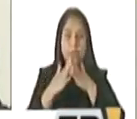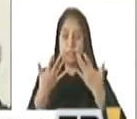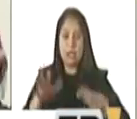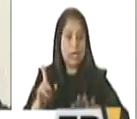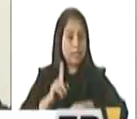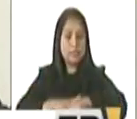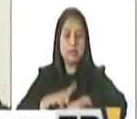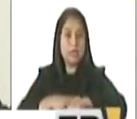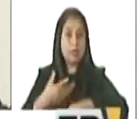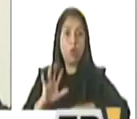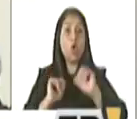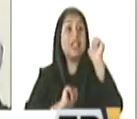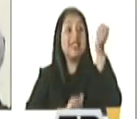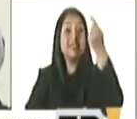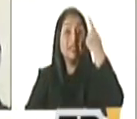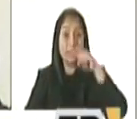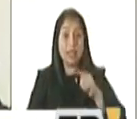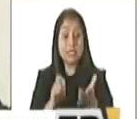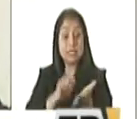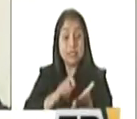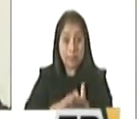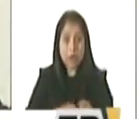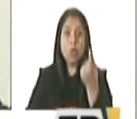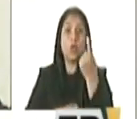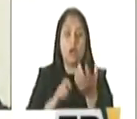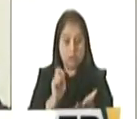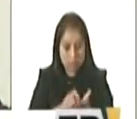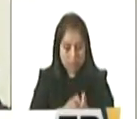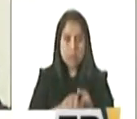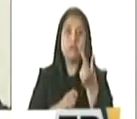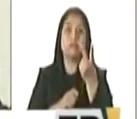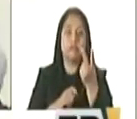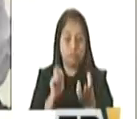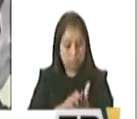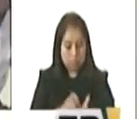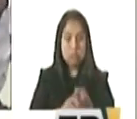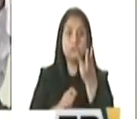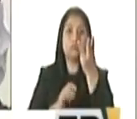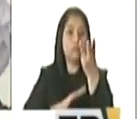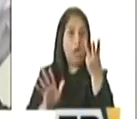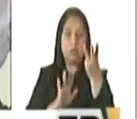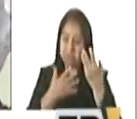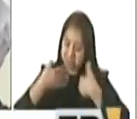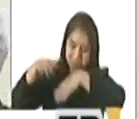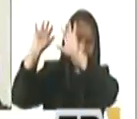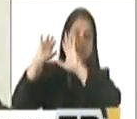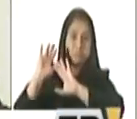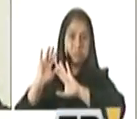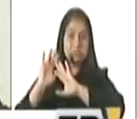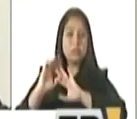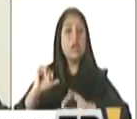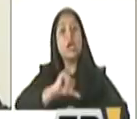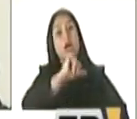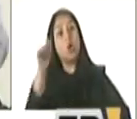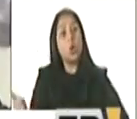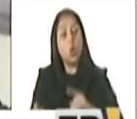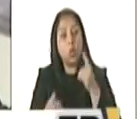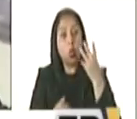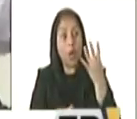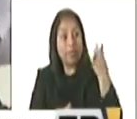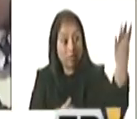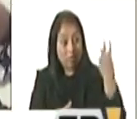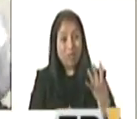pasaron esos 15 días. Y son 5 casos, de los cuales 4 eran provenientes del extranjero,